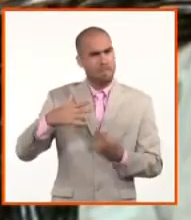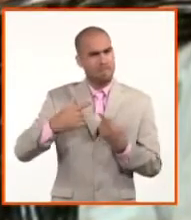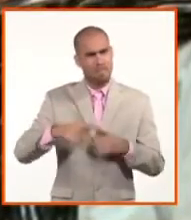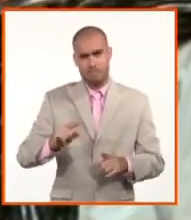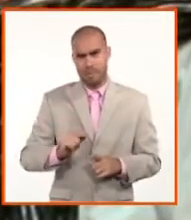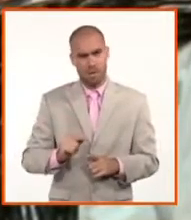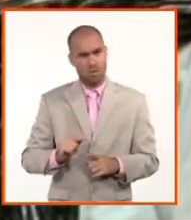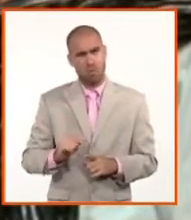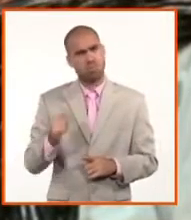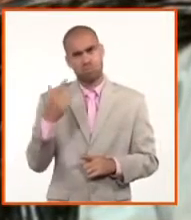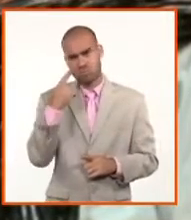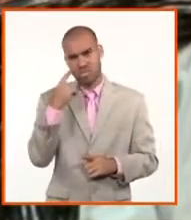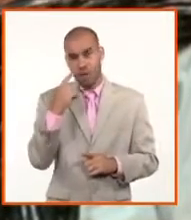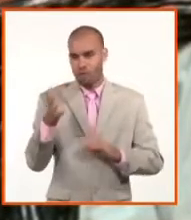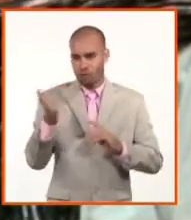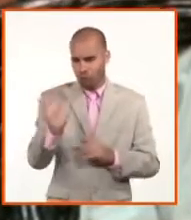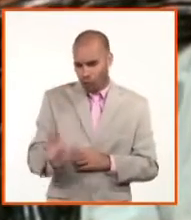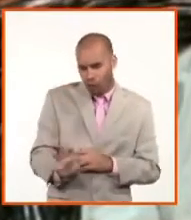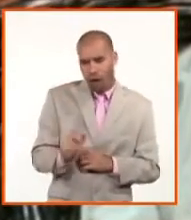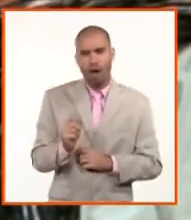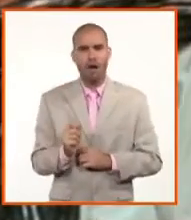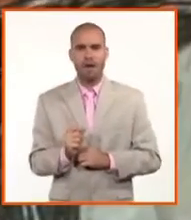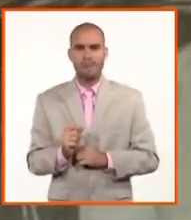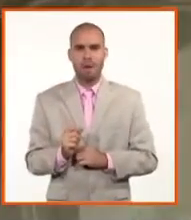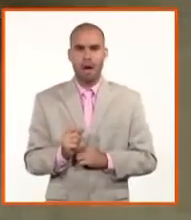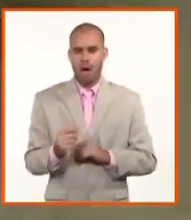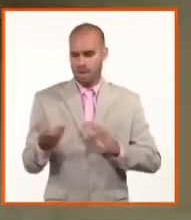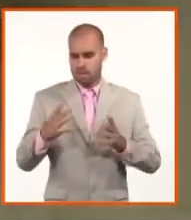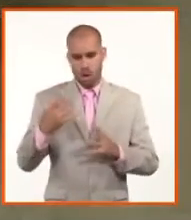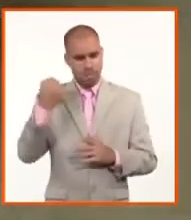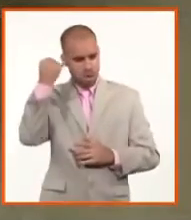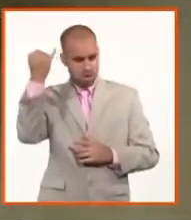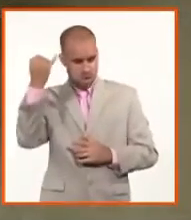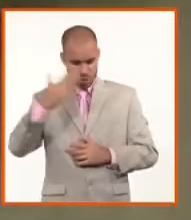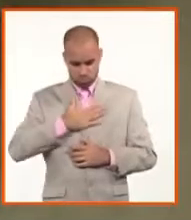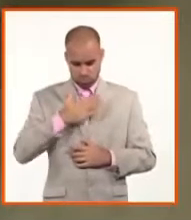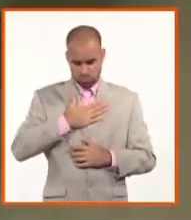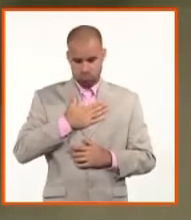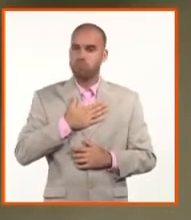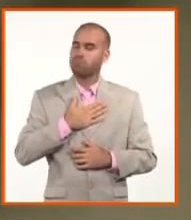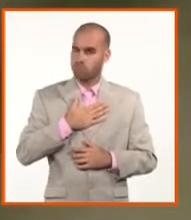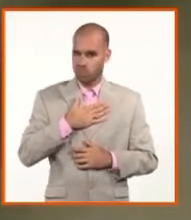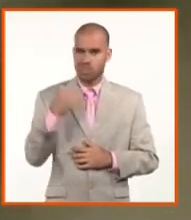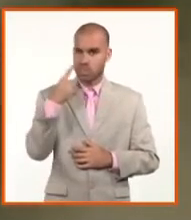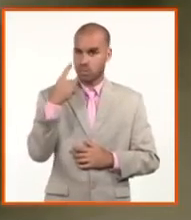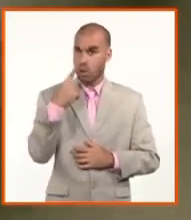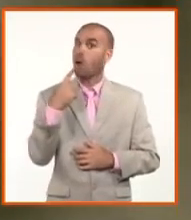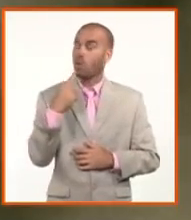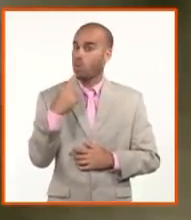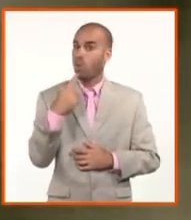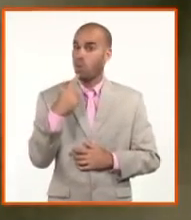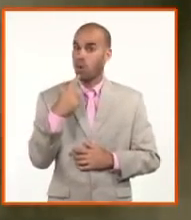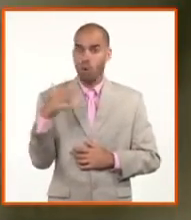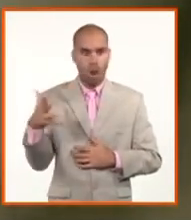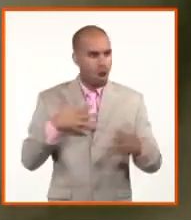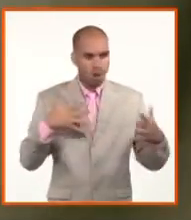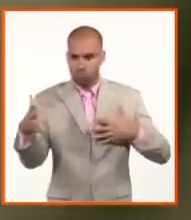su forma de ser, en sus planteamientos, en su actuación como tal. Muy activo, muy